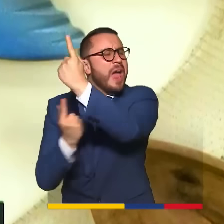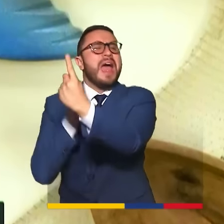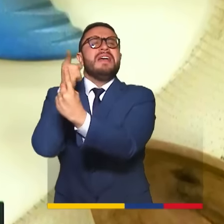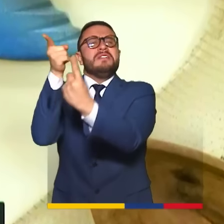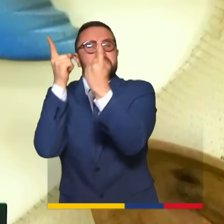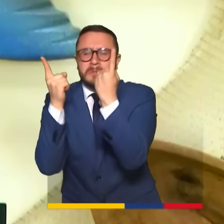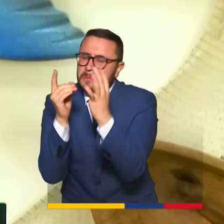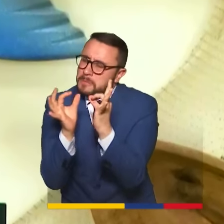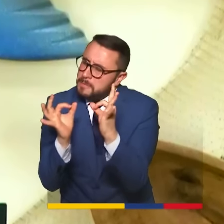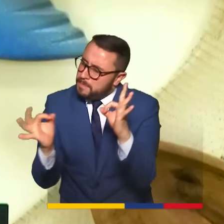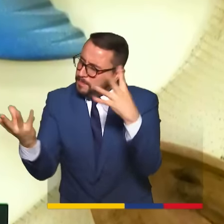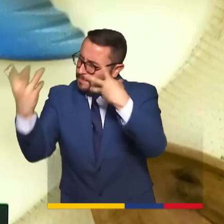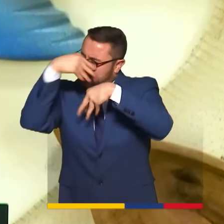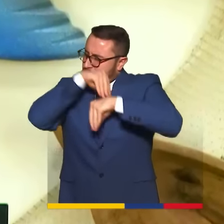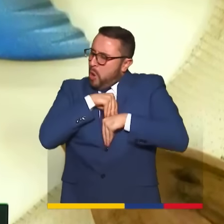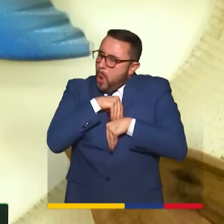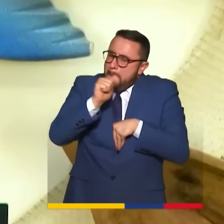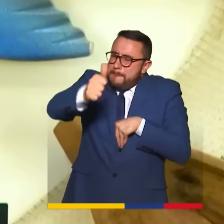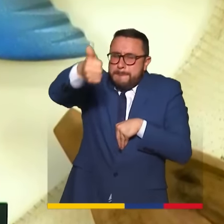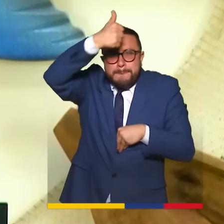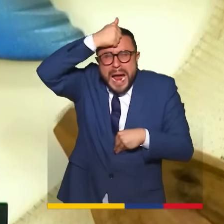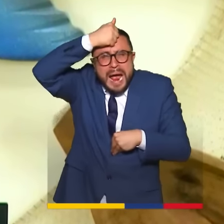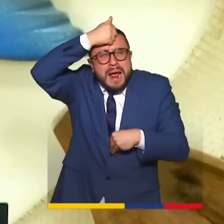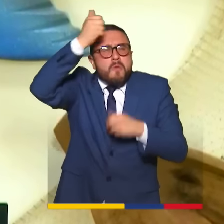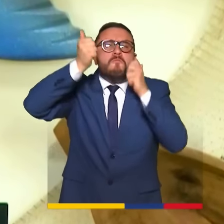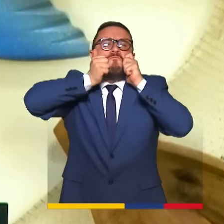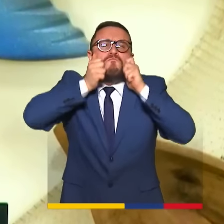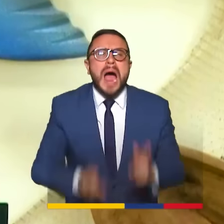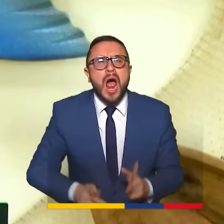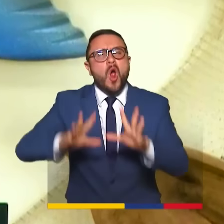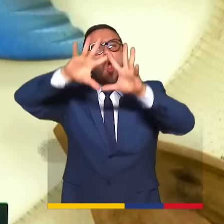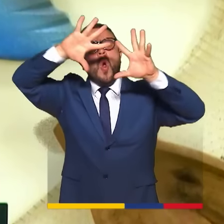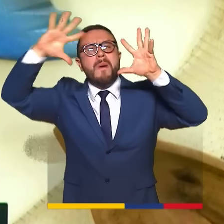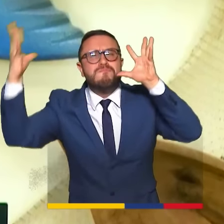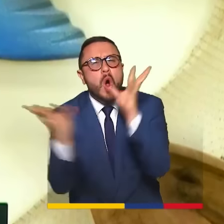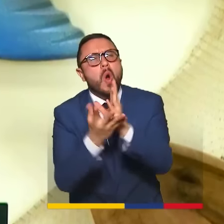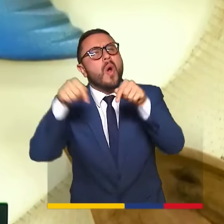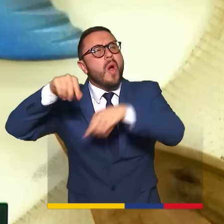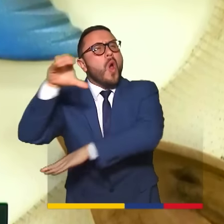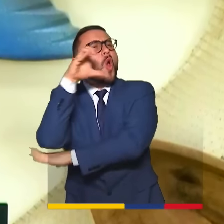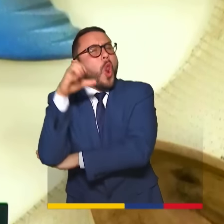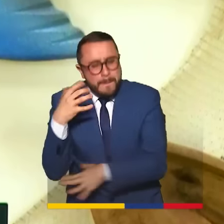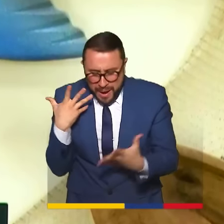ser humano en cualquier parte del mundo, en nuestra propia Colombia.